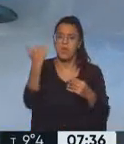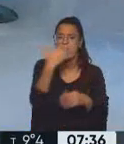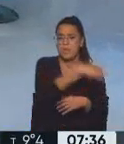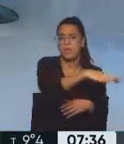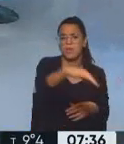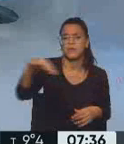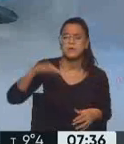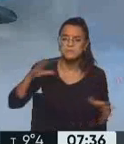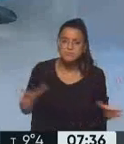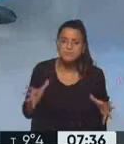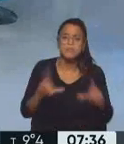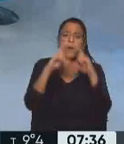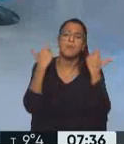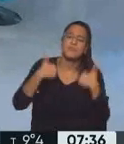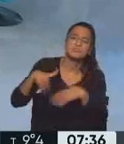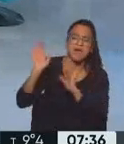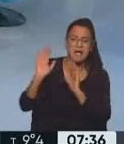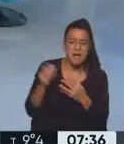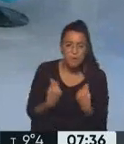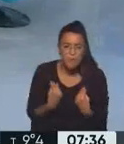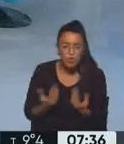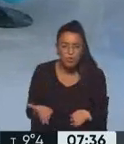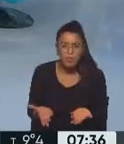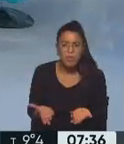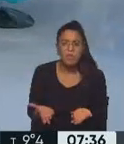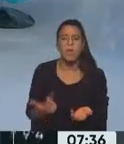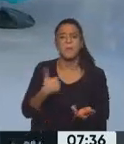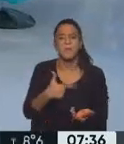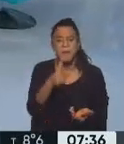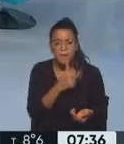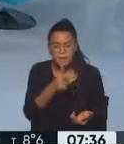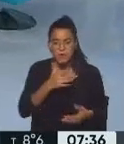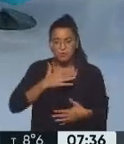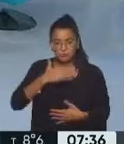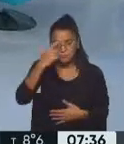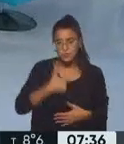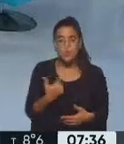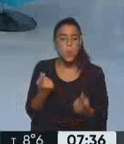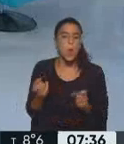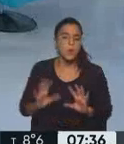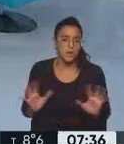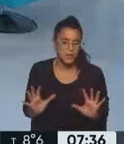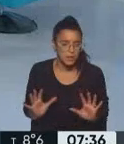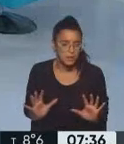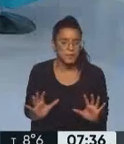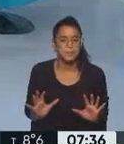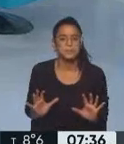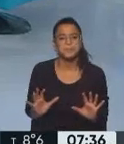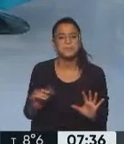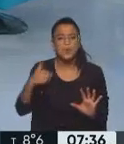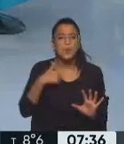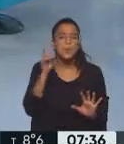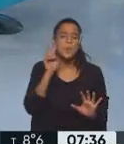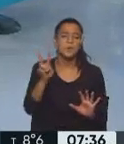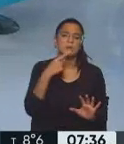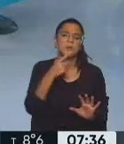han alentado el no uso de barbijo me parece personalmente innecesario veía las imágenes